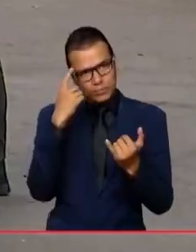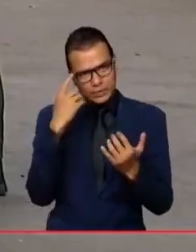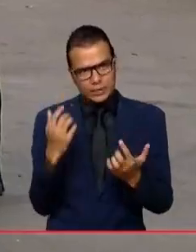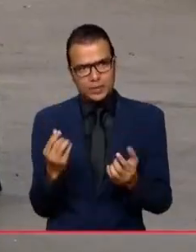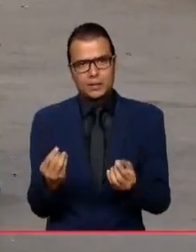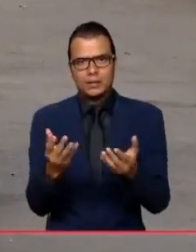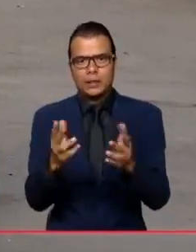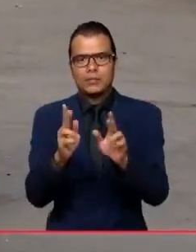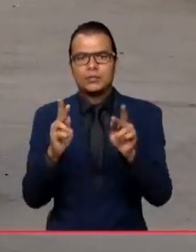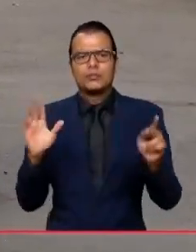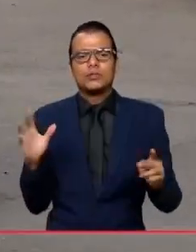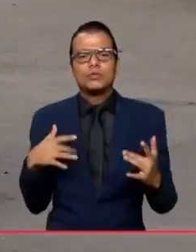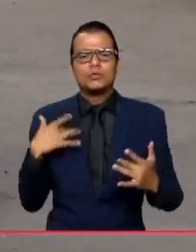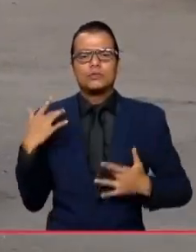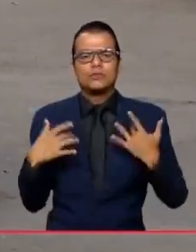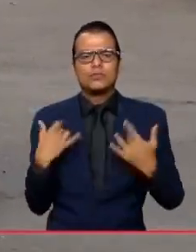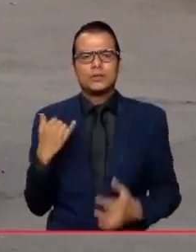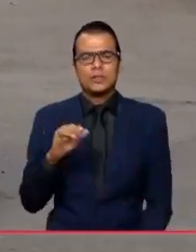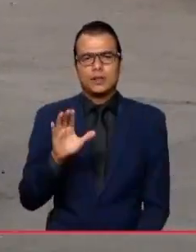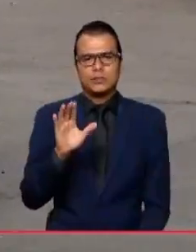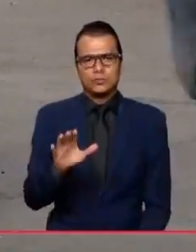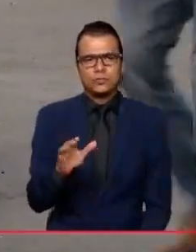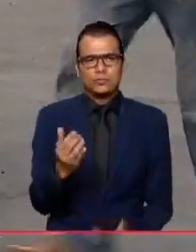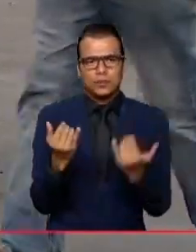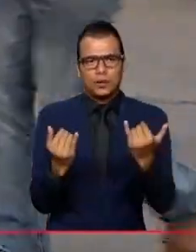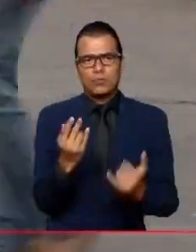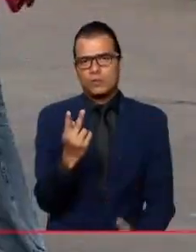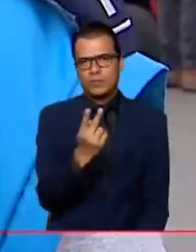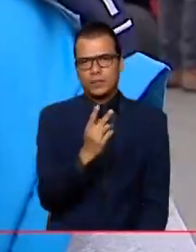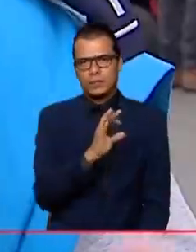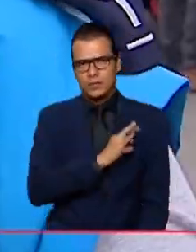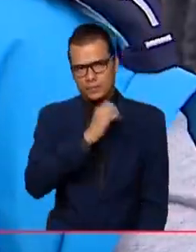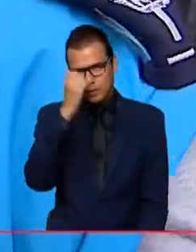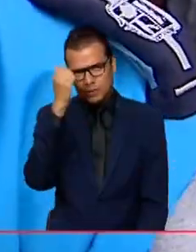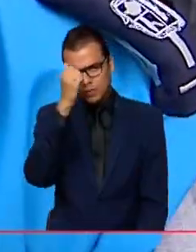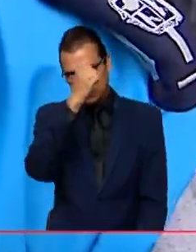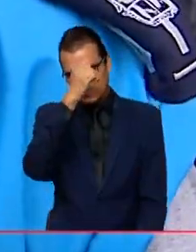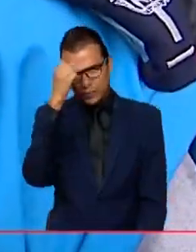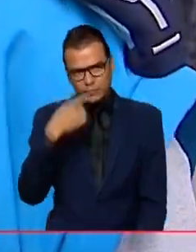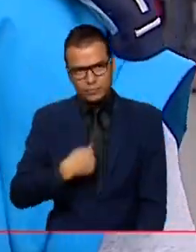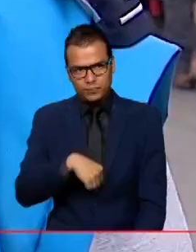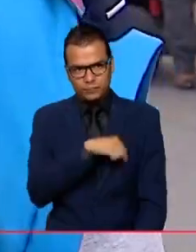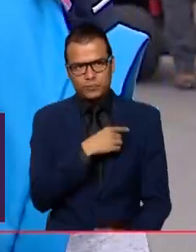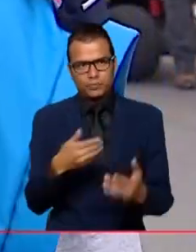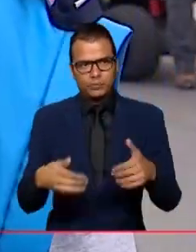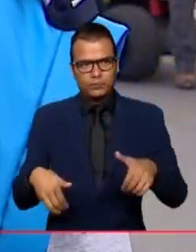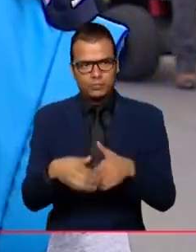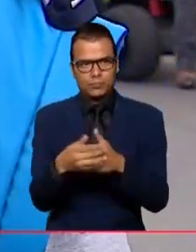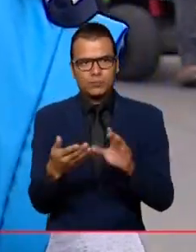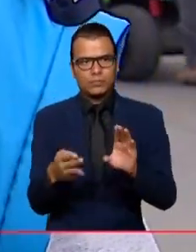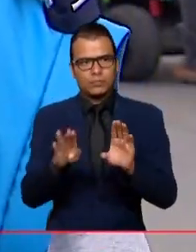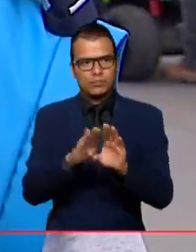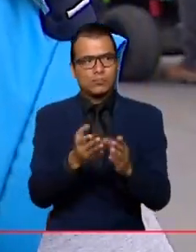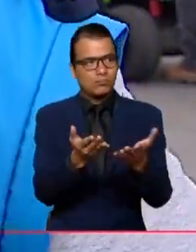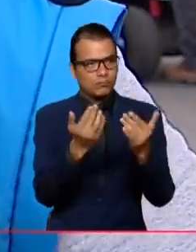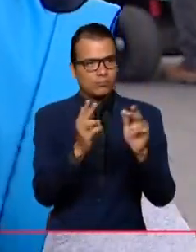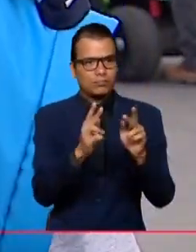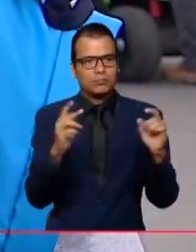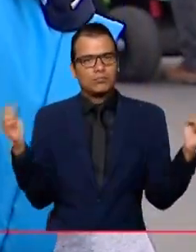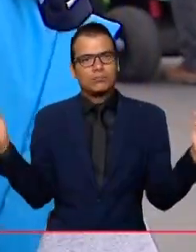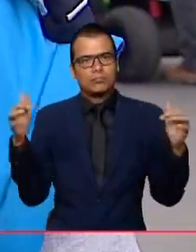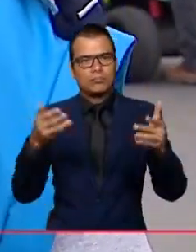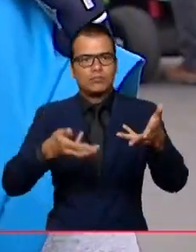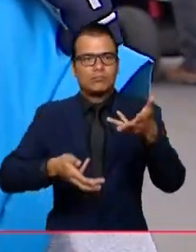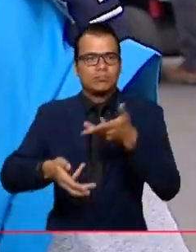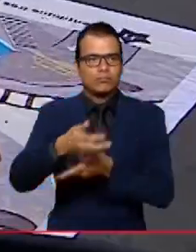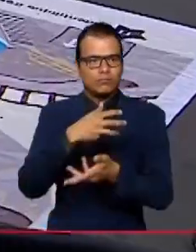de todos. Lo que estamos haciendo es en este momento, viernes, sábados y domingos, cerrando las vías y recuperando los espacios para las familias, para que puedan venir los niños